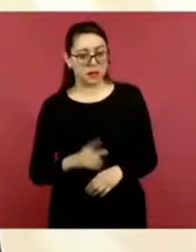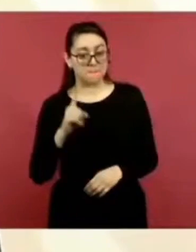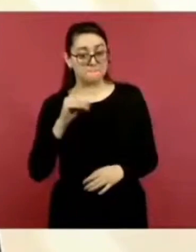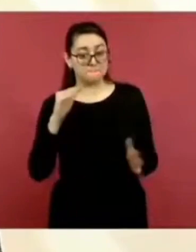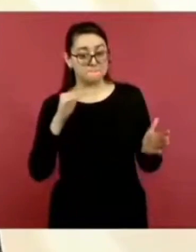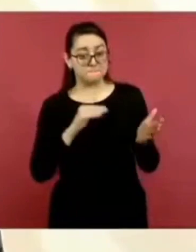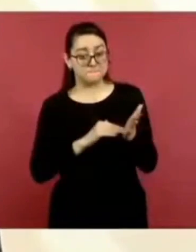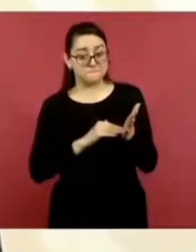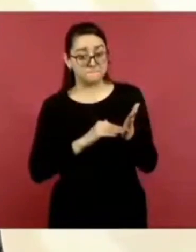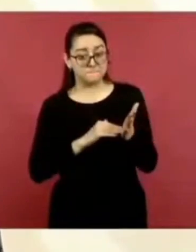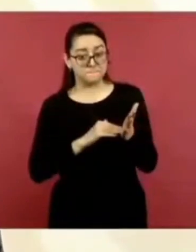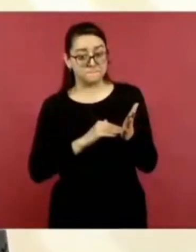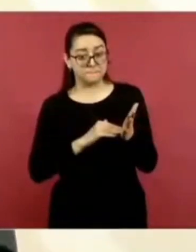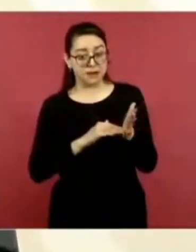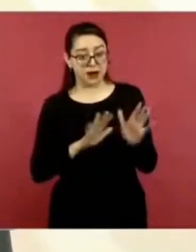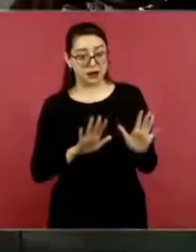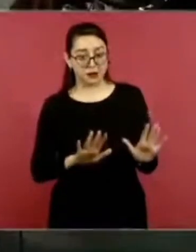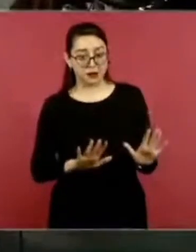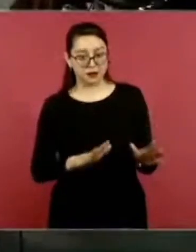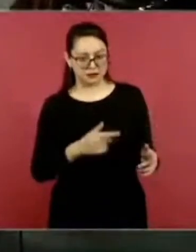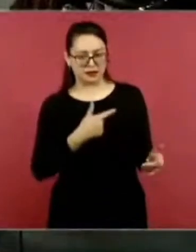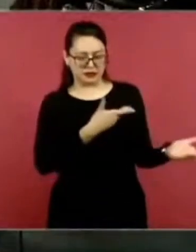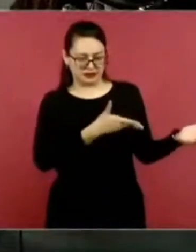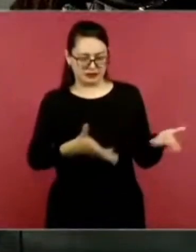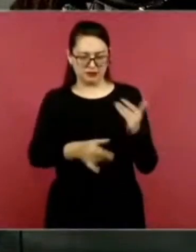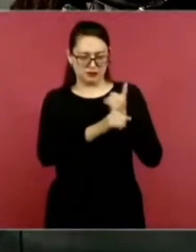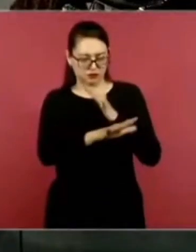las instituciones.